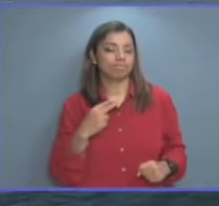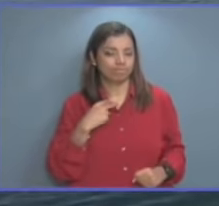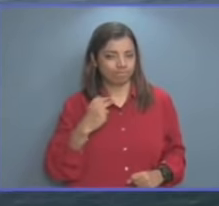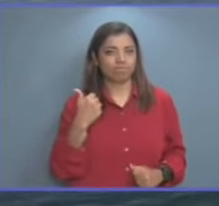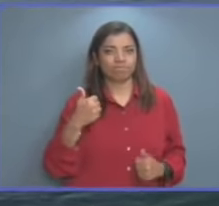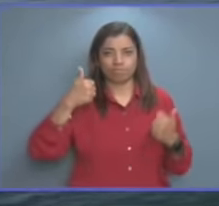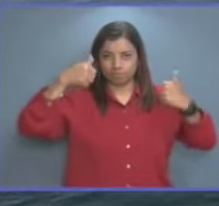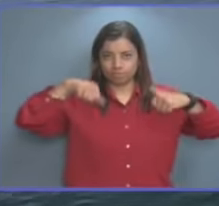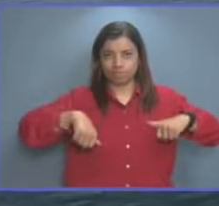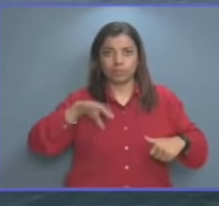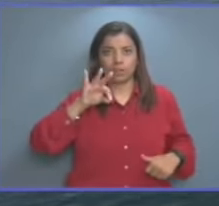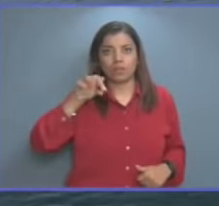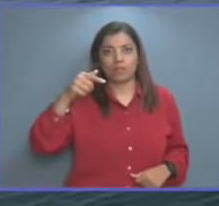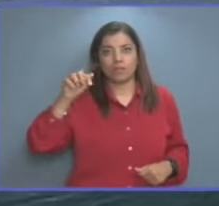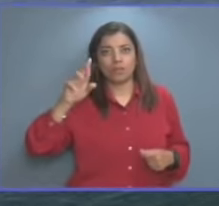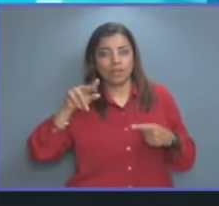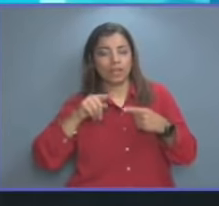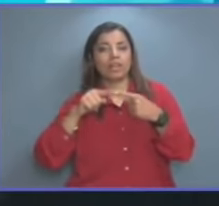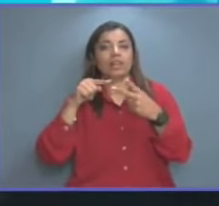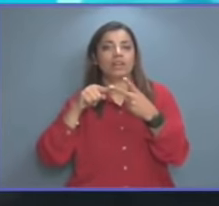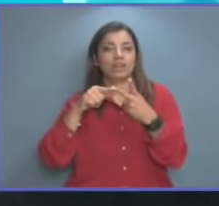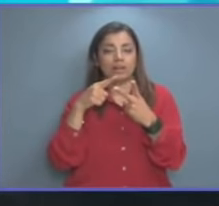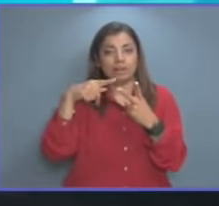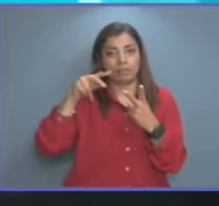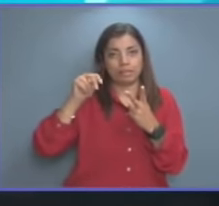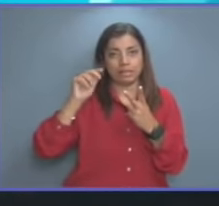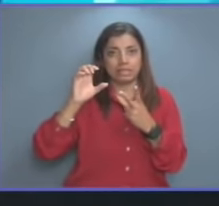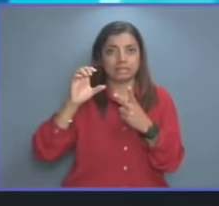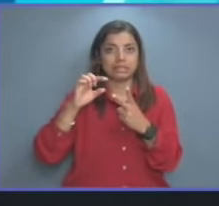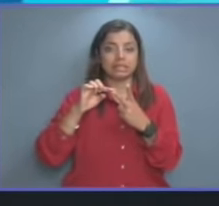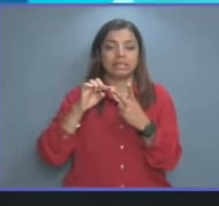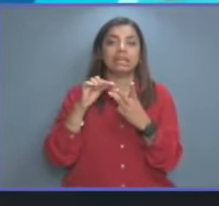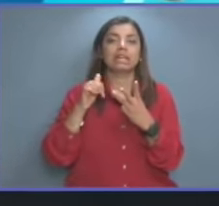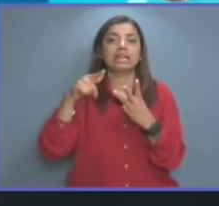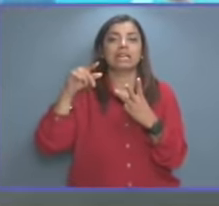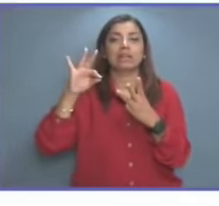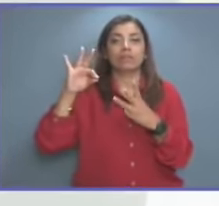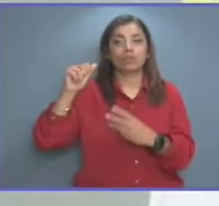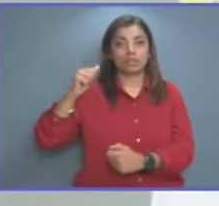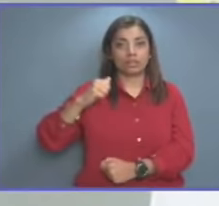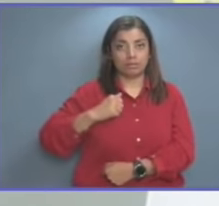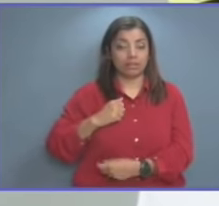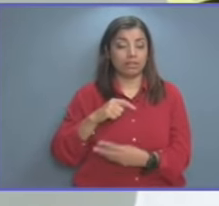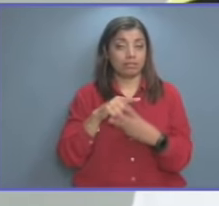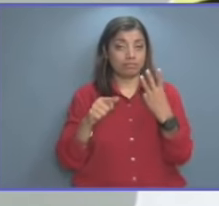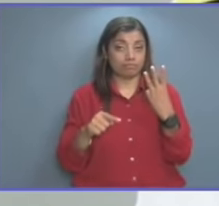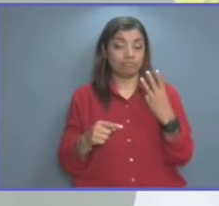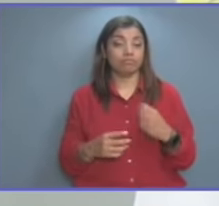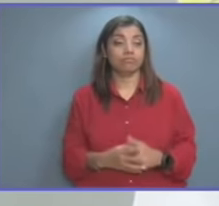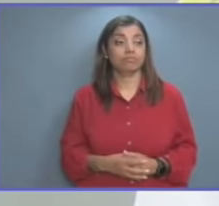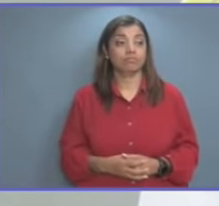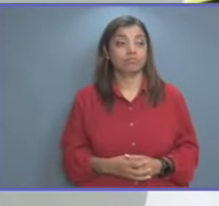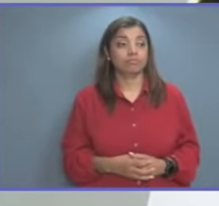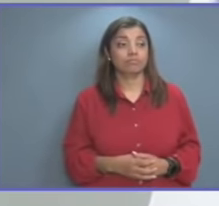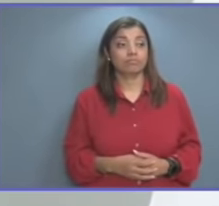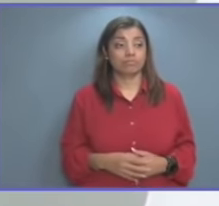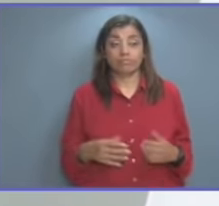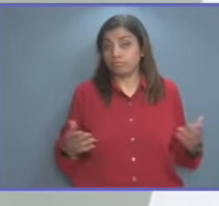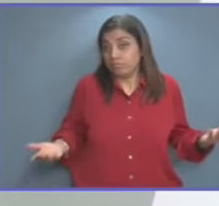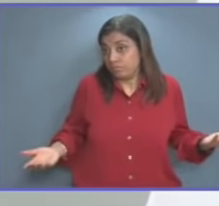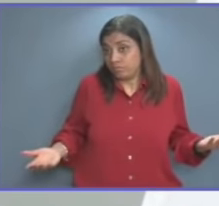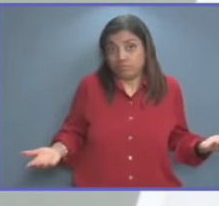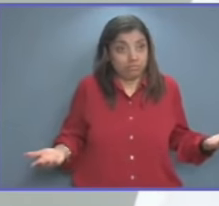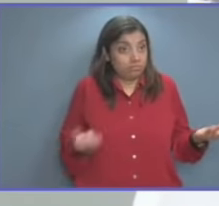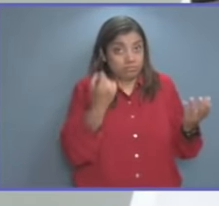trabajo articulado entre la fiscalía general de la república la policía nacional civil y la fuerza armada porque nosotros sí tenemos el